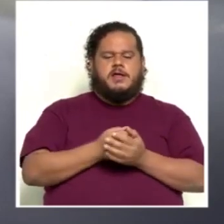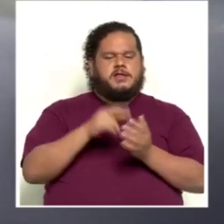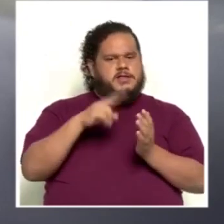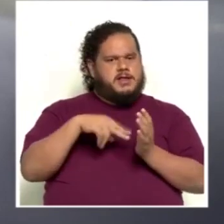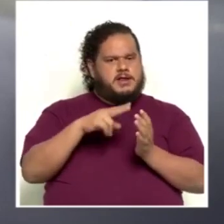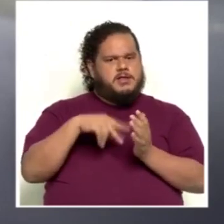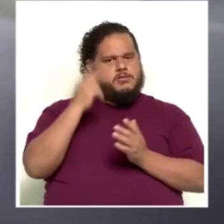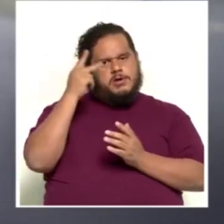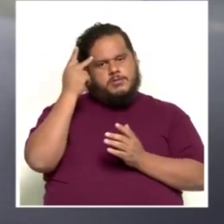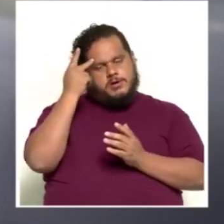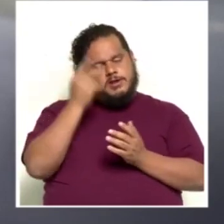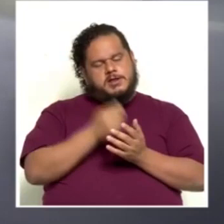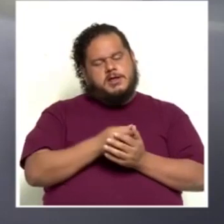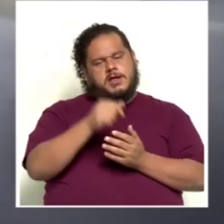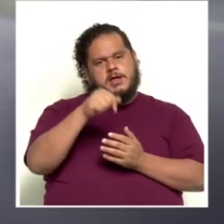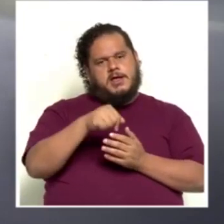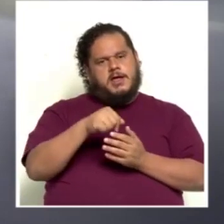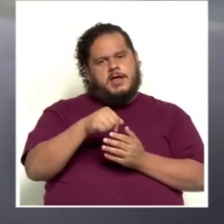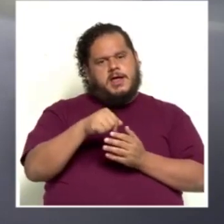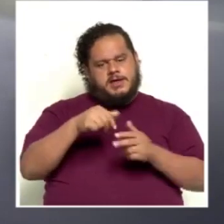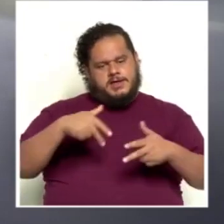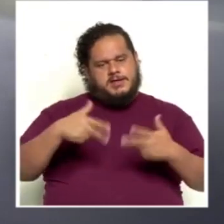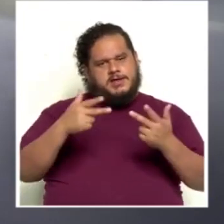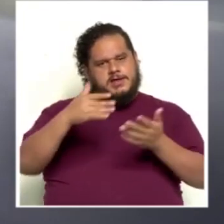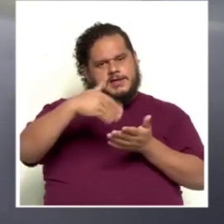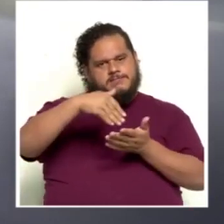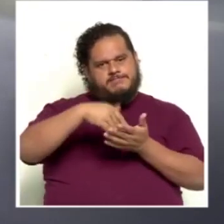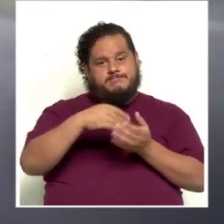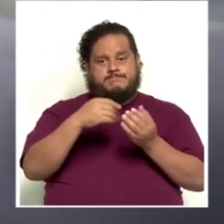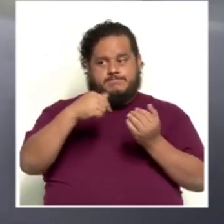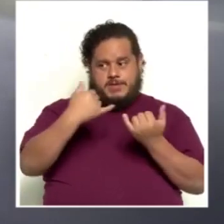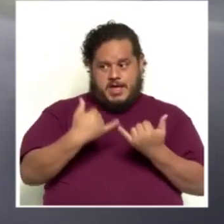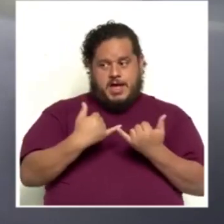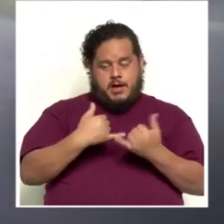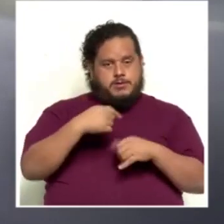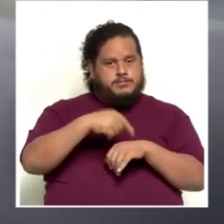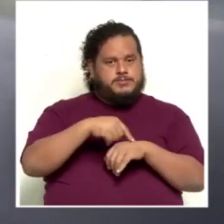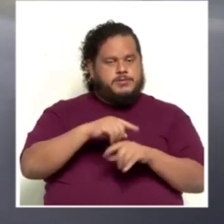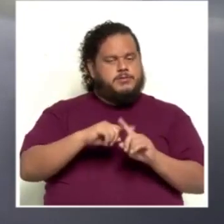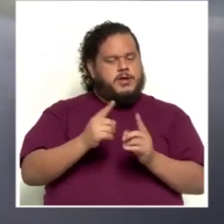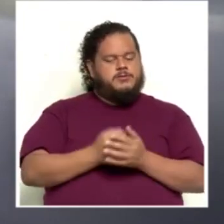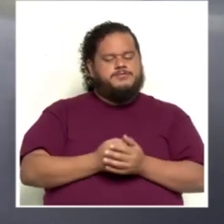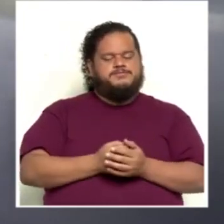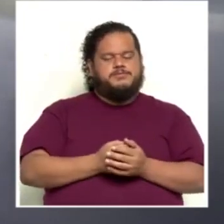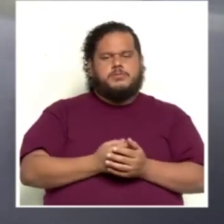lectura política aquí en este estudio en este momento. Entonces, una